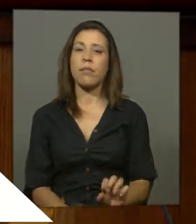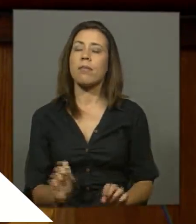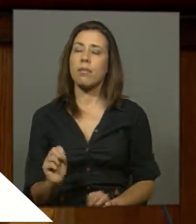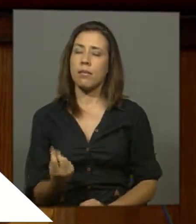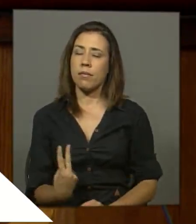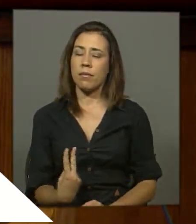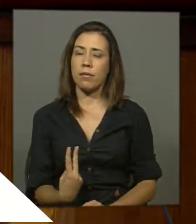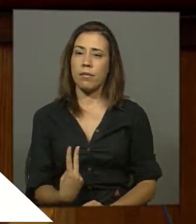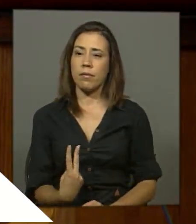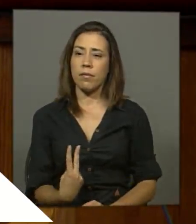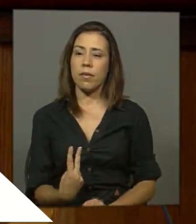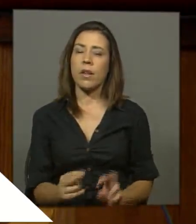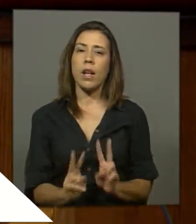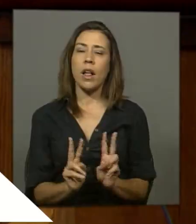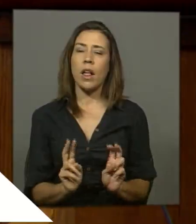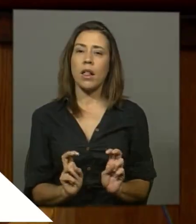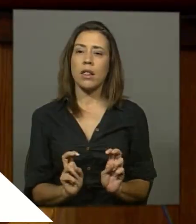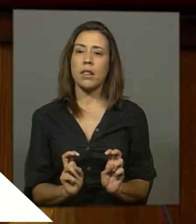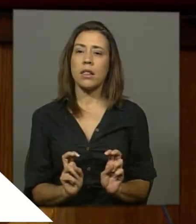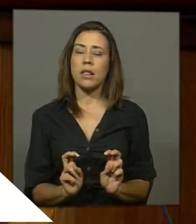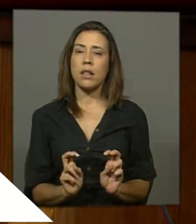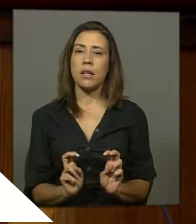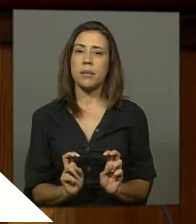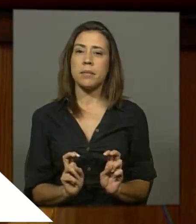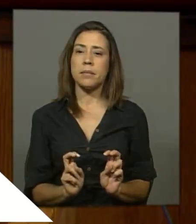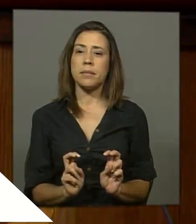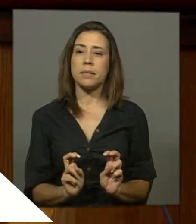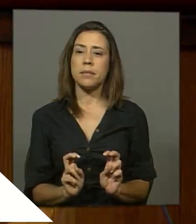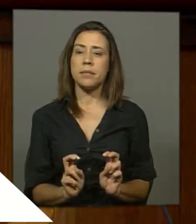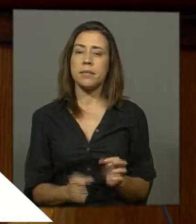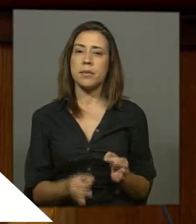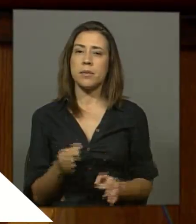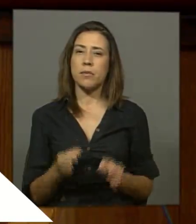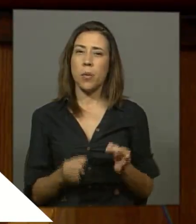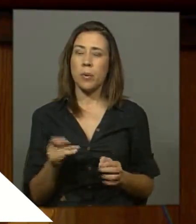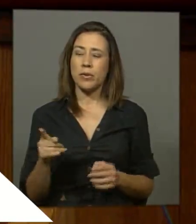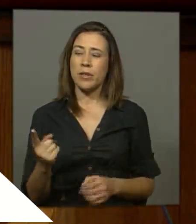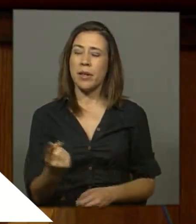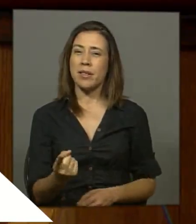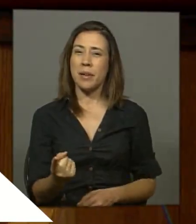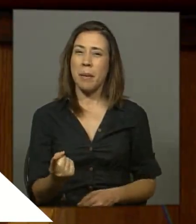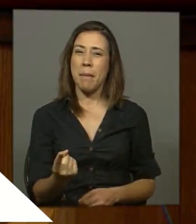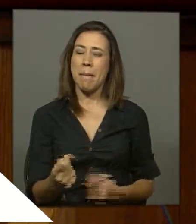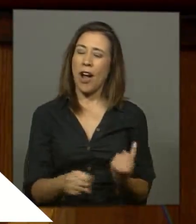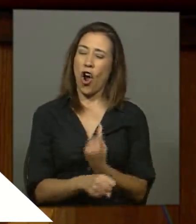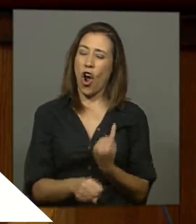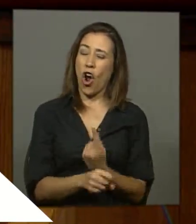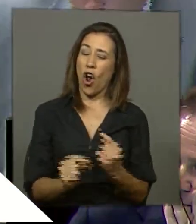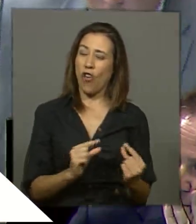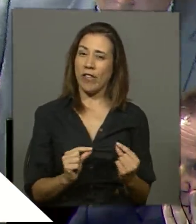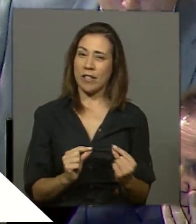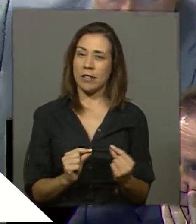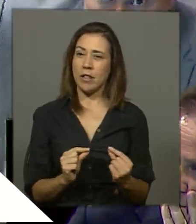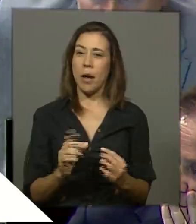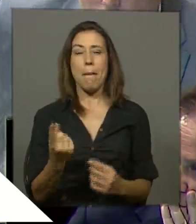segundo en relación al asunto procesal del cual usted me está conversando